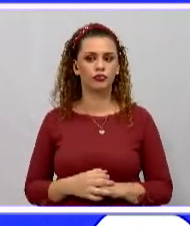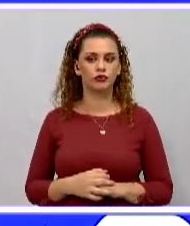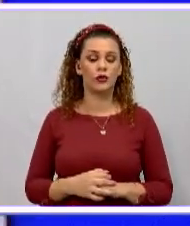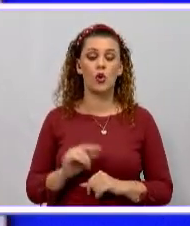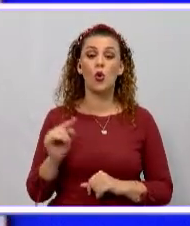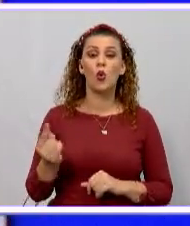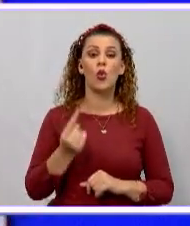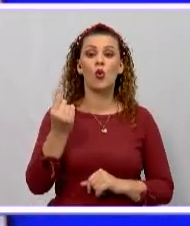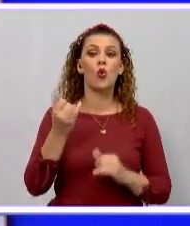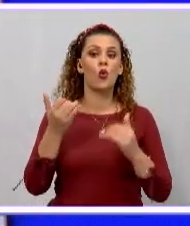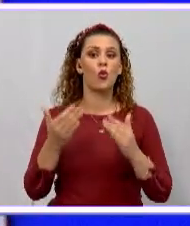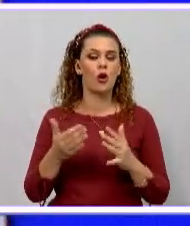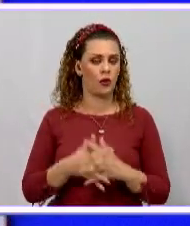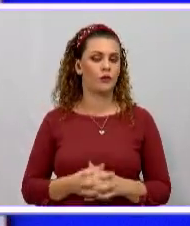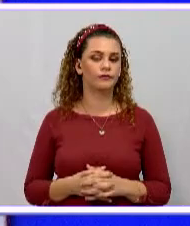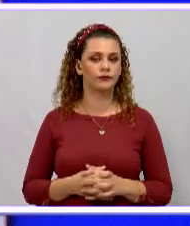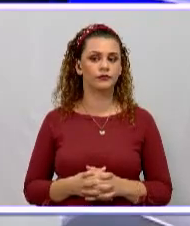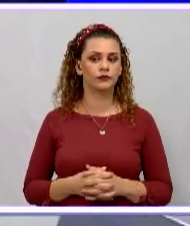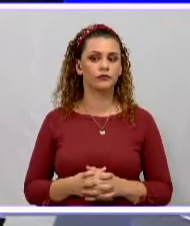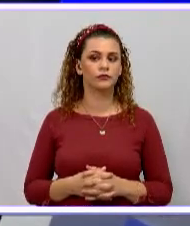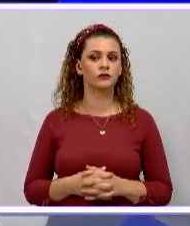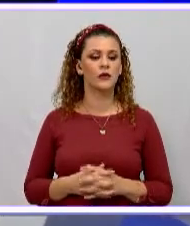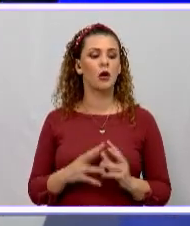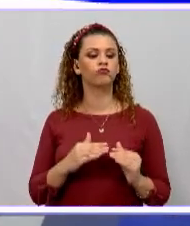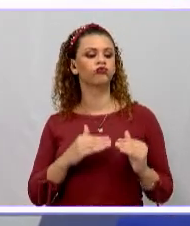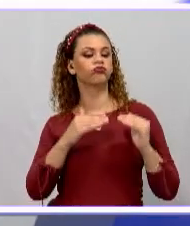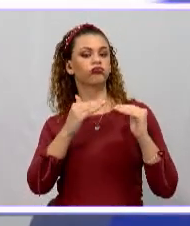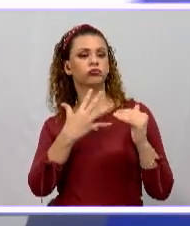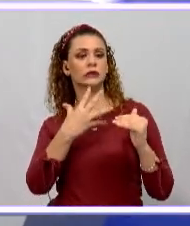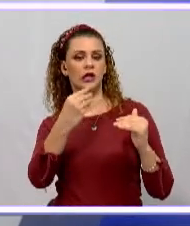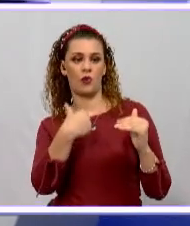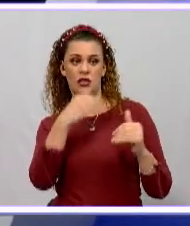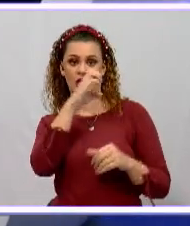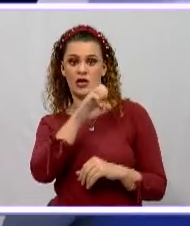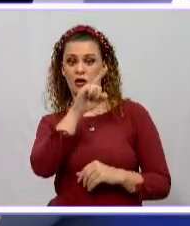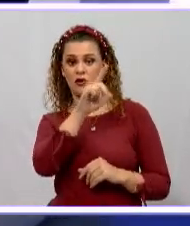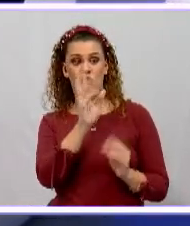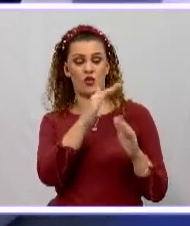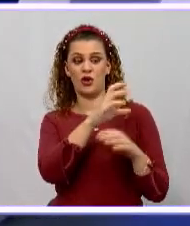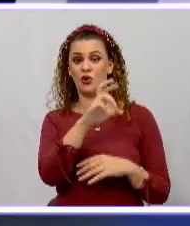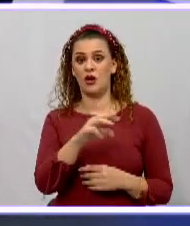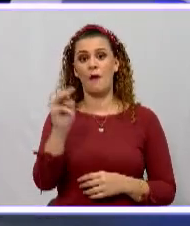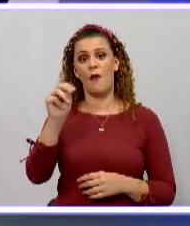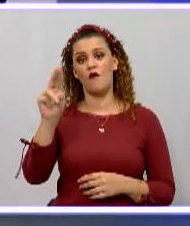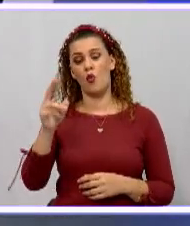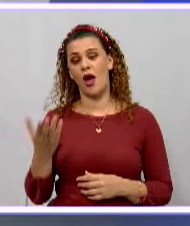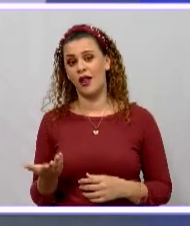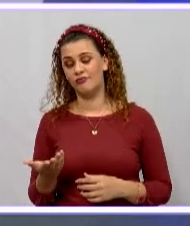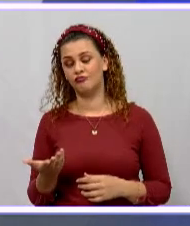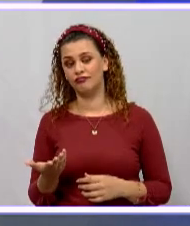el único jugador con cierto potencial que salió y que lo tenemos en Europa no está en selección que es manfred